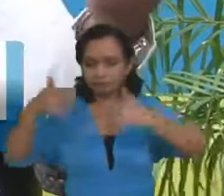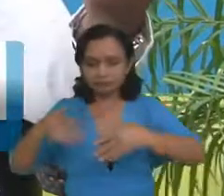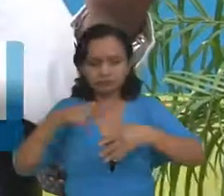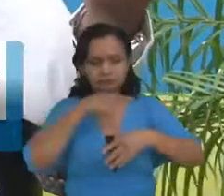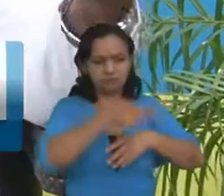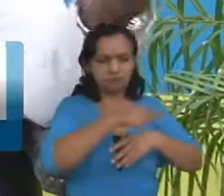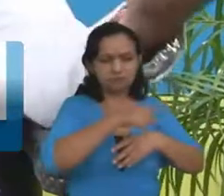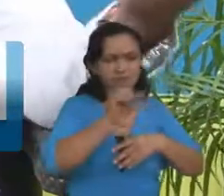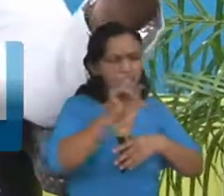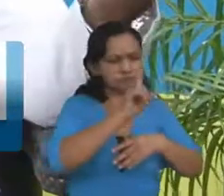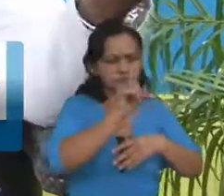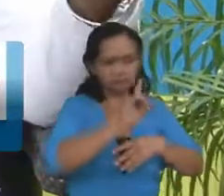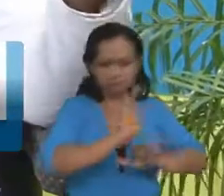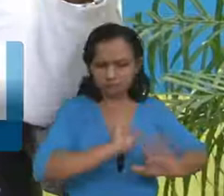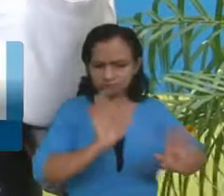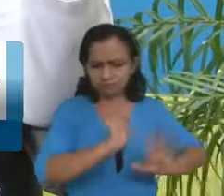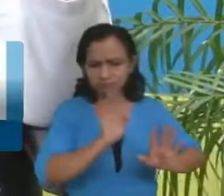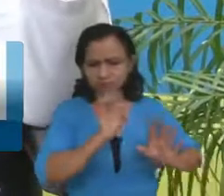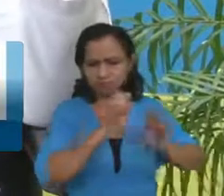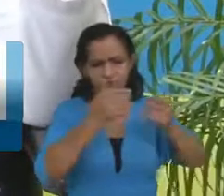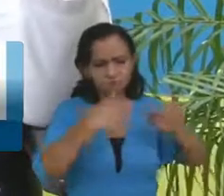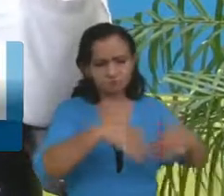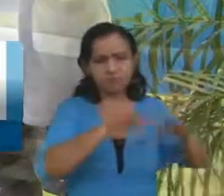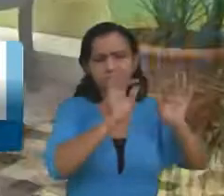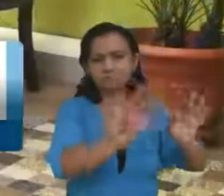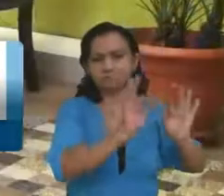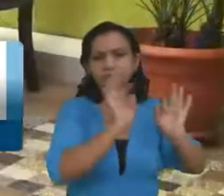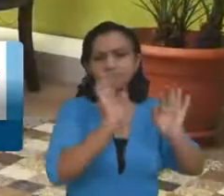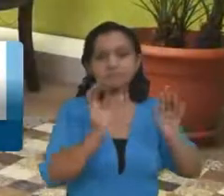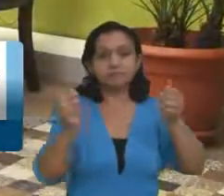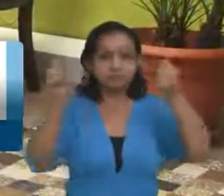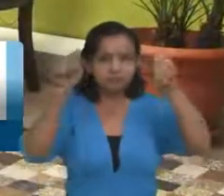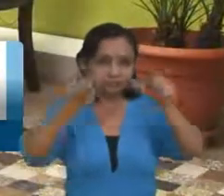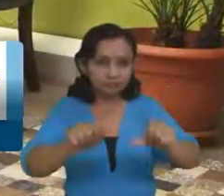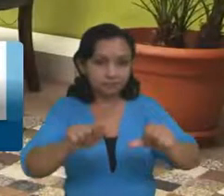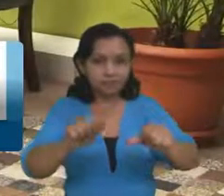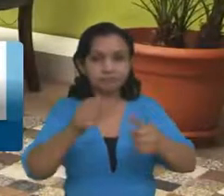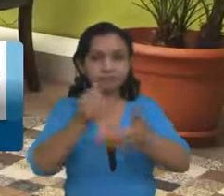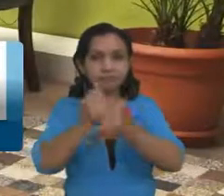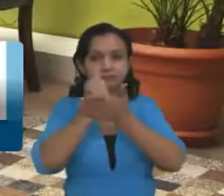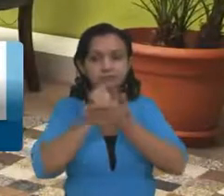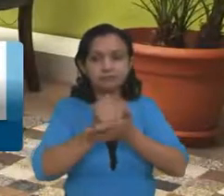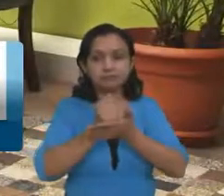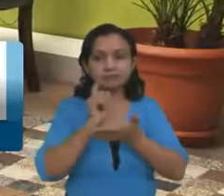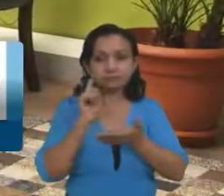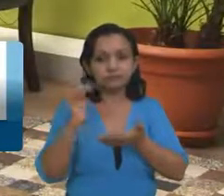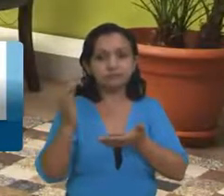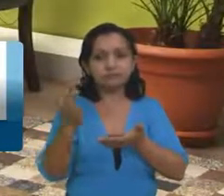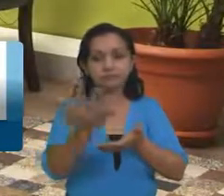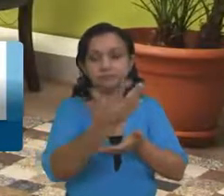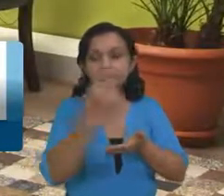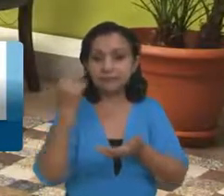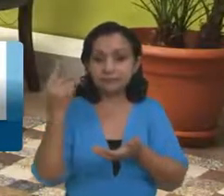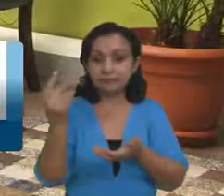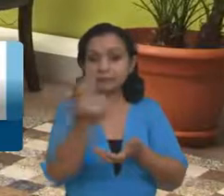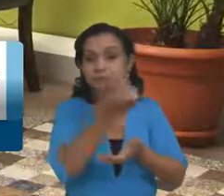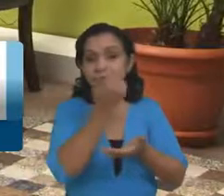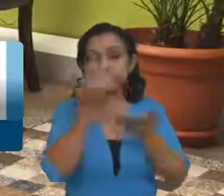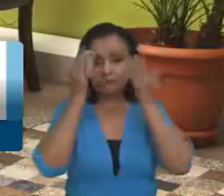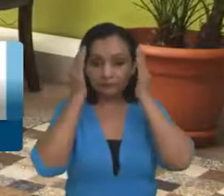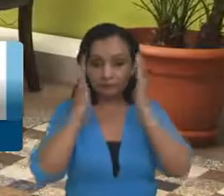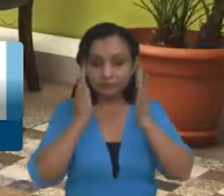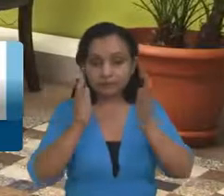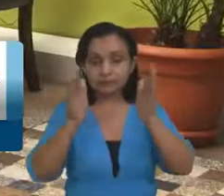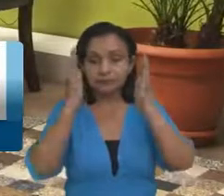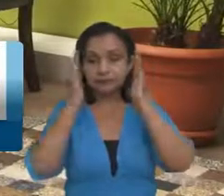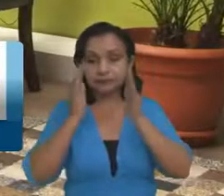paciente no necesita una radiografía, ¿de acuerdo? Y eso nos permite a nosotros agilizar, ¿verdad?, las